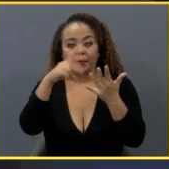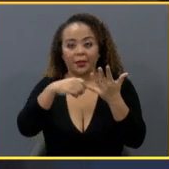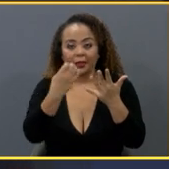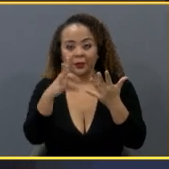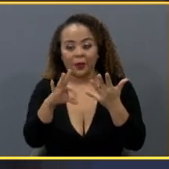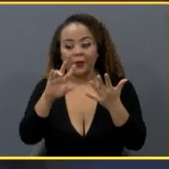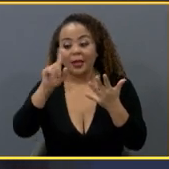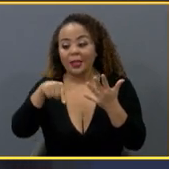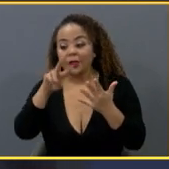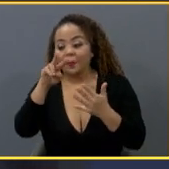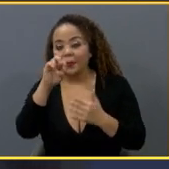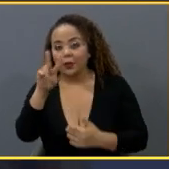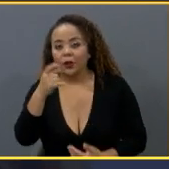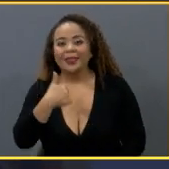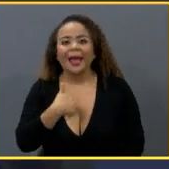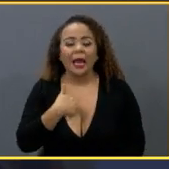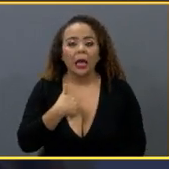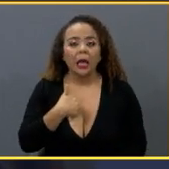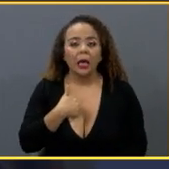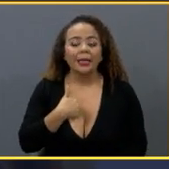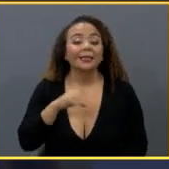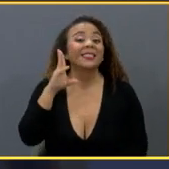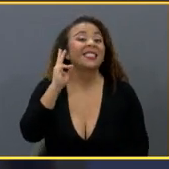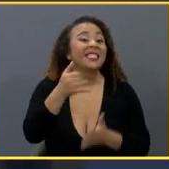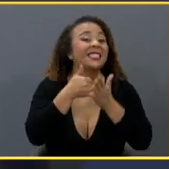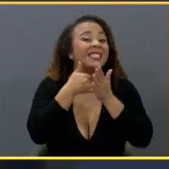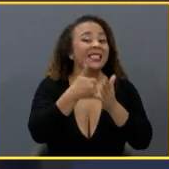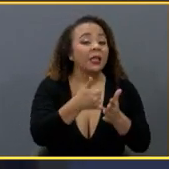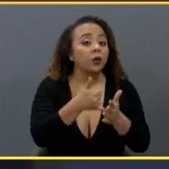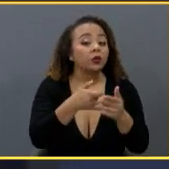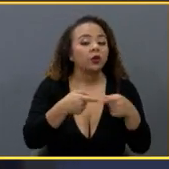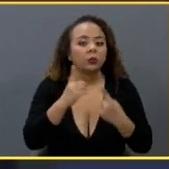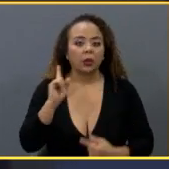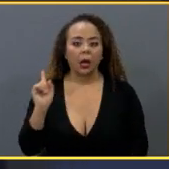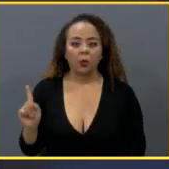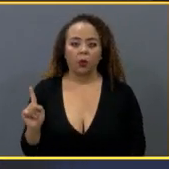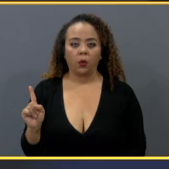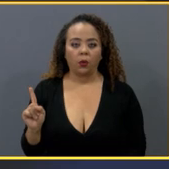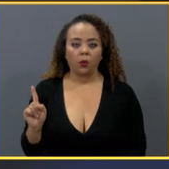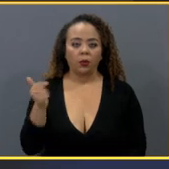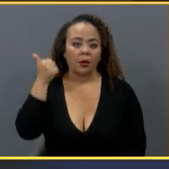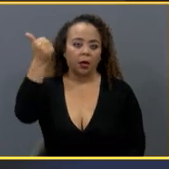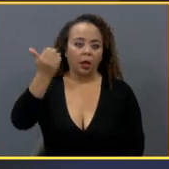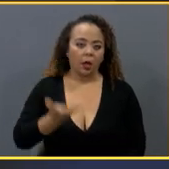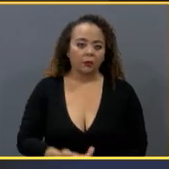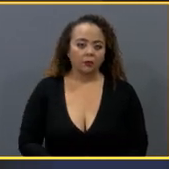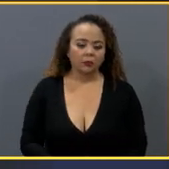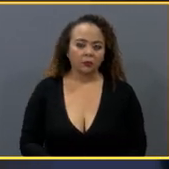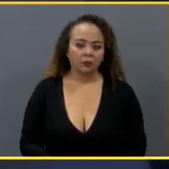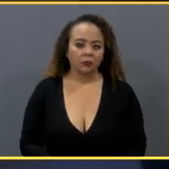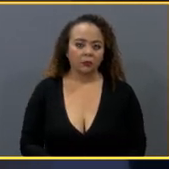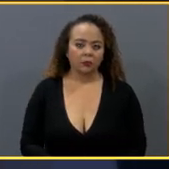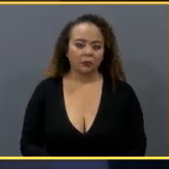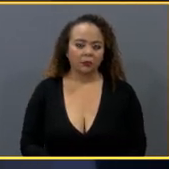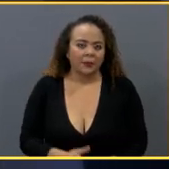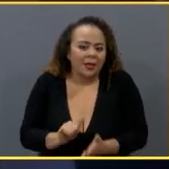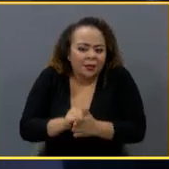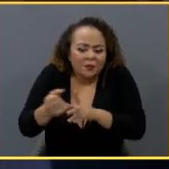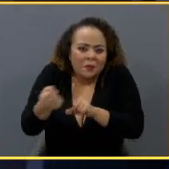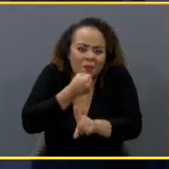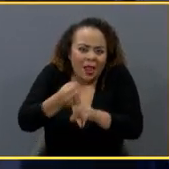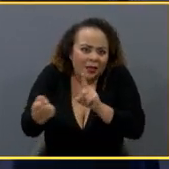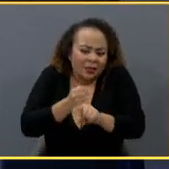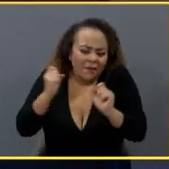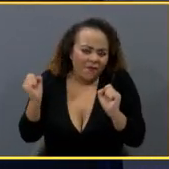apertura 21. Herediano tiene 6 títulos contra 1 de la Liga Deportiva Alajuelense. Es una paliza